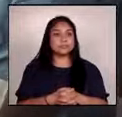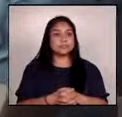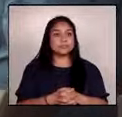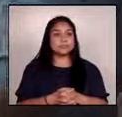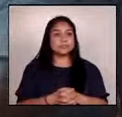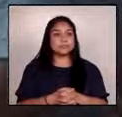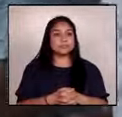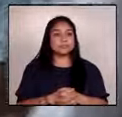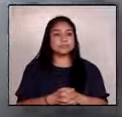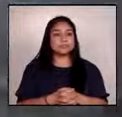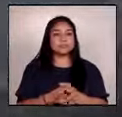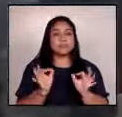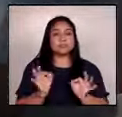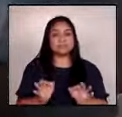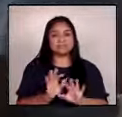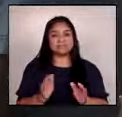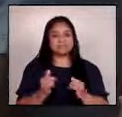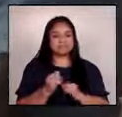Bueno, ahora sí.